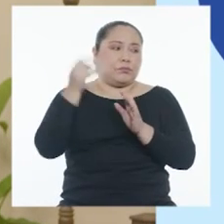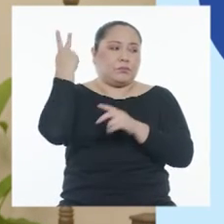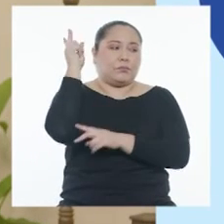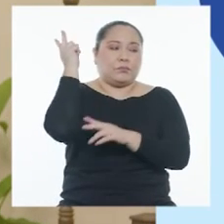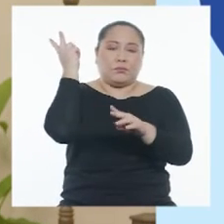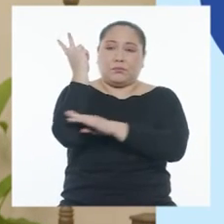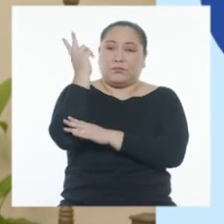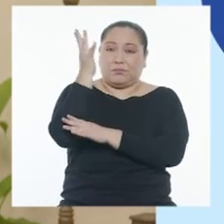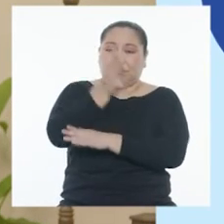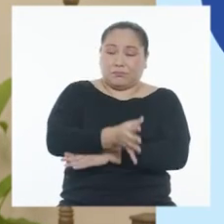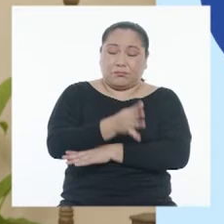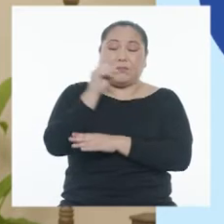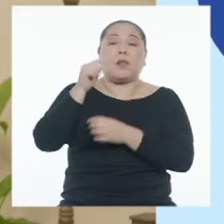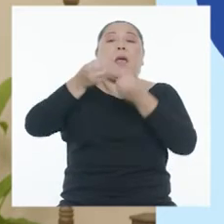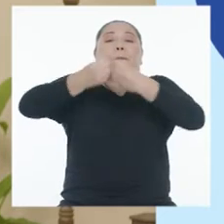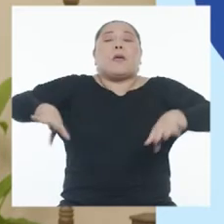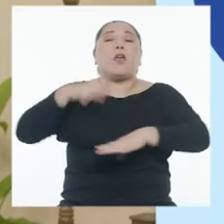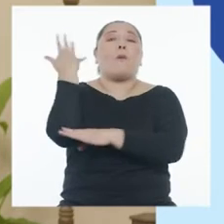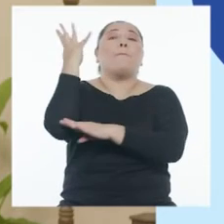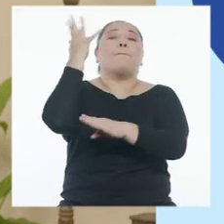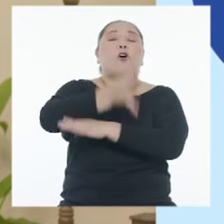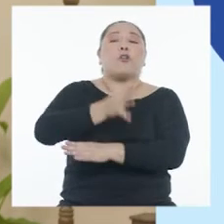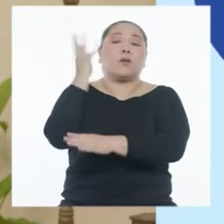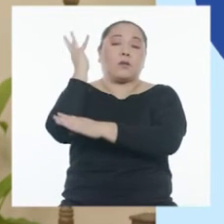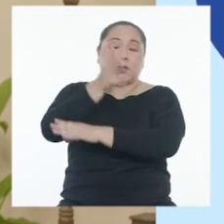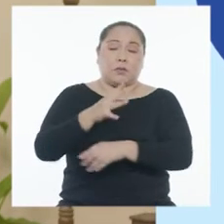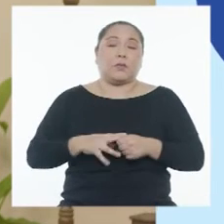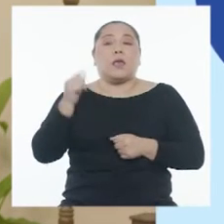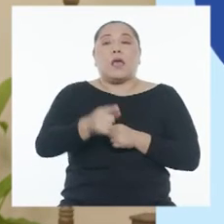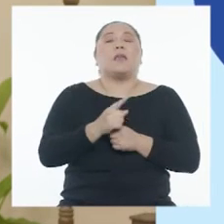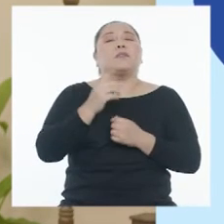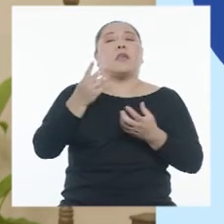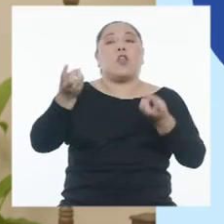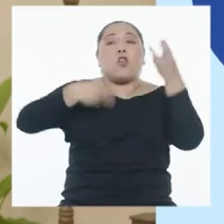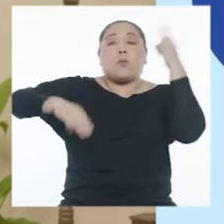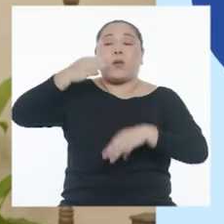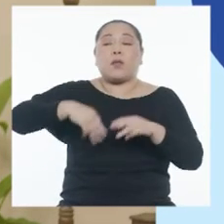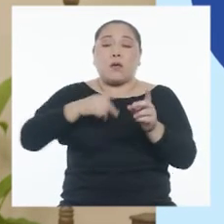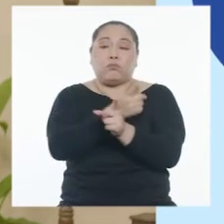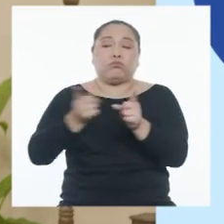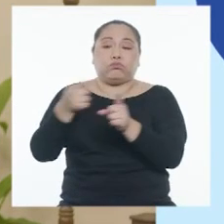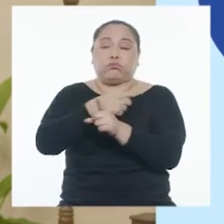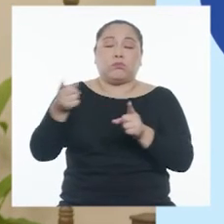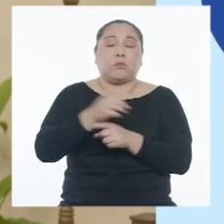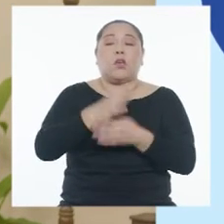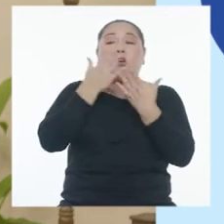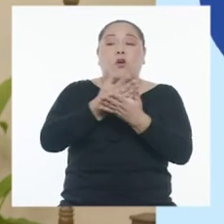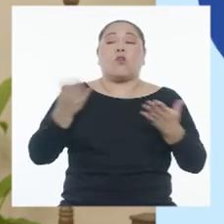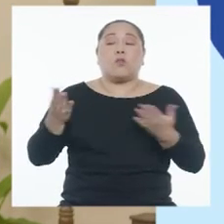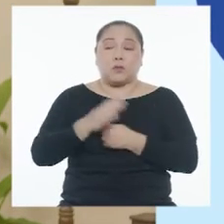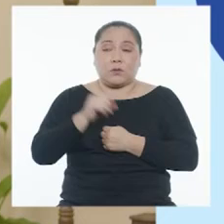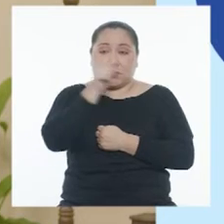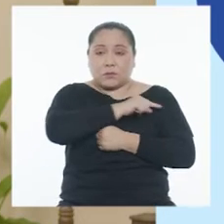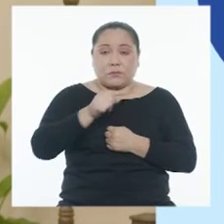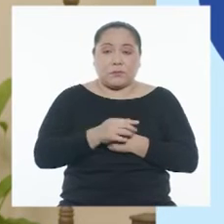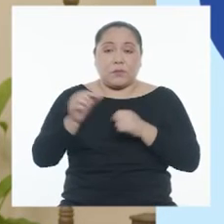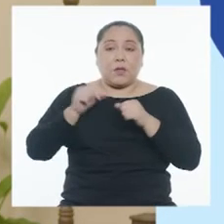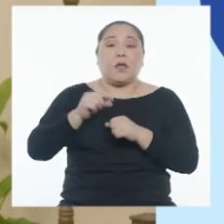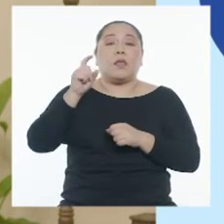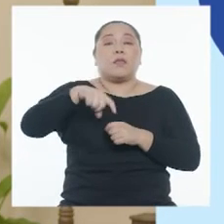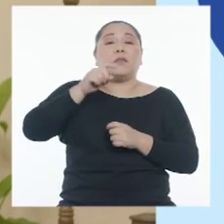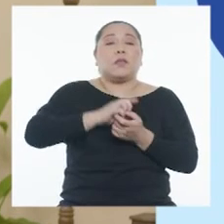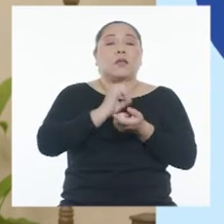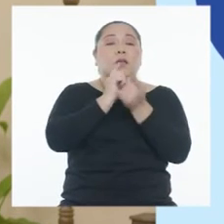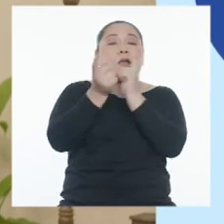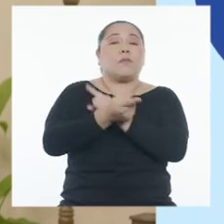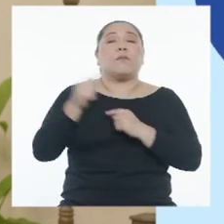ilegal ha llevado a la pérdida de los bosques tropicales. Con ello, los mercados informales y actividades ilegales podrían evolucionar